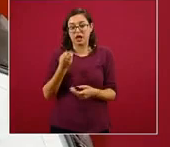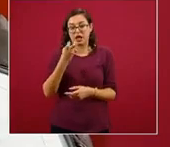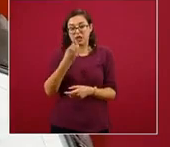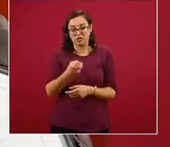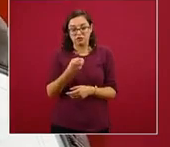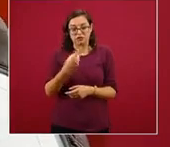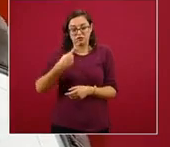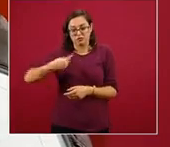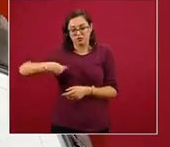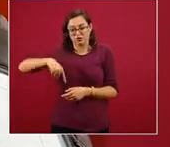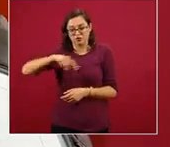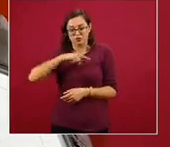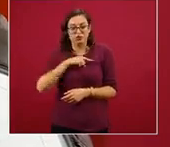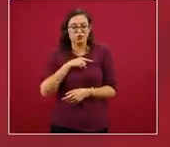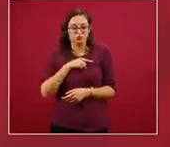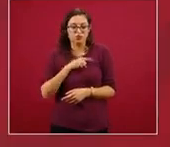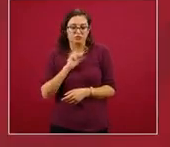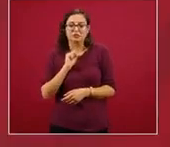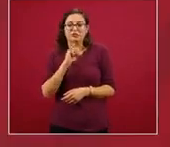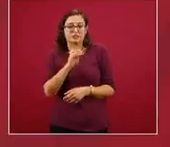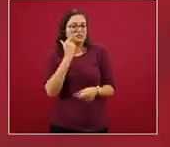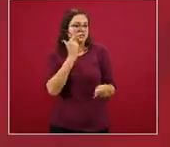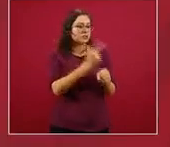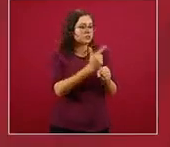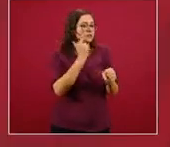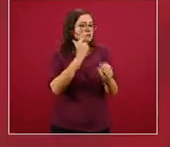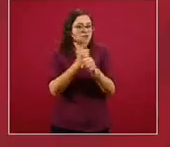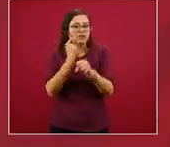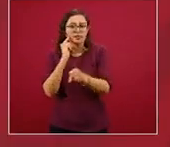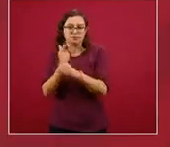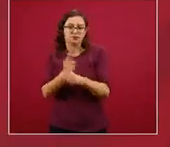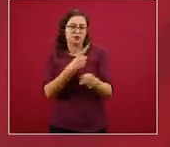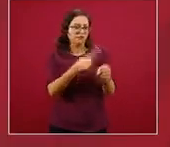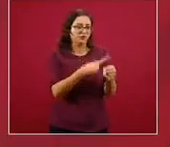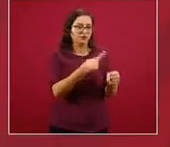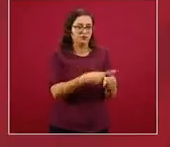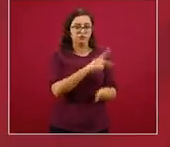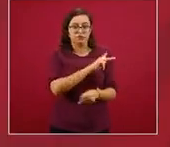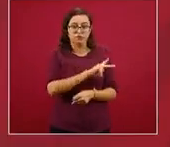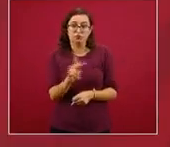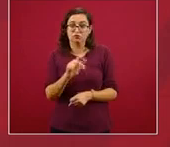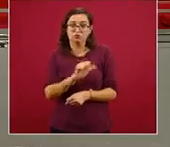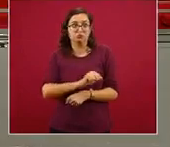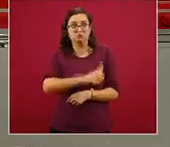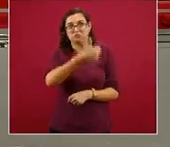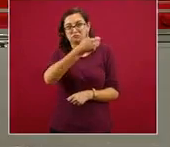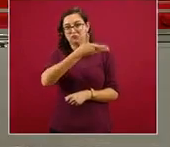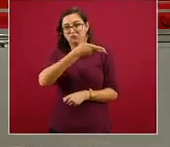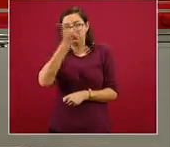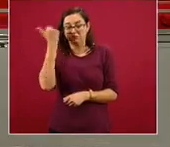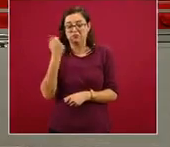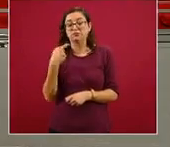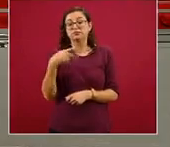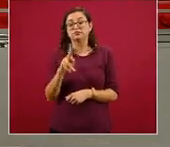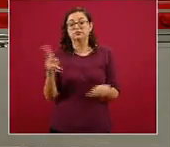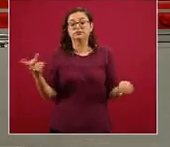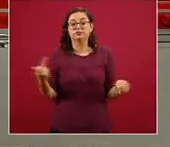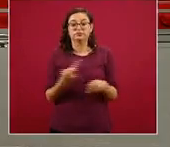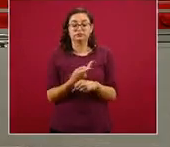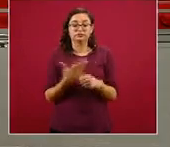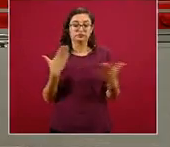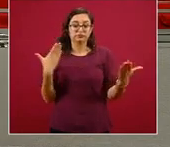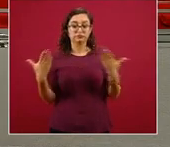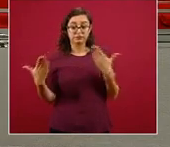a todos aquellos que enfermen. Pero más allá de este enfoque, también tiene que ver, cuando hacemos comparaciones, lo mejor